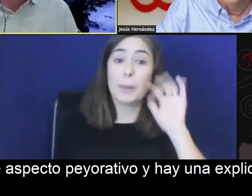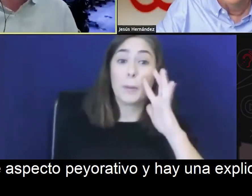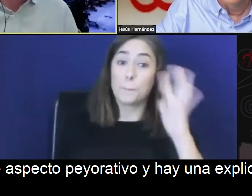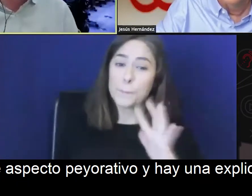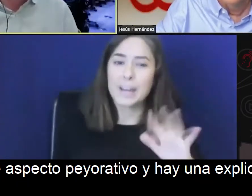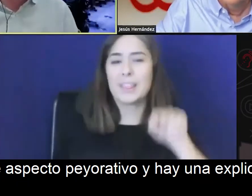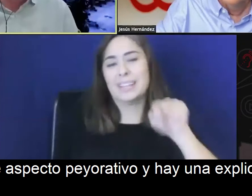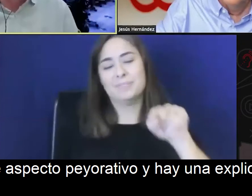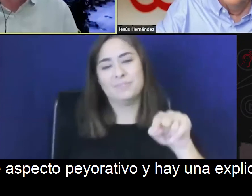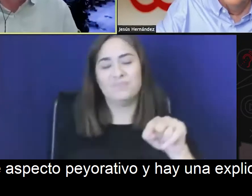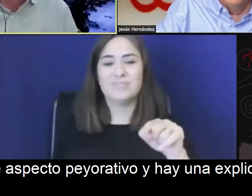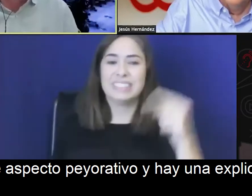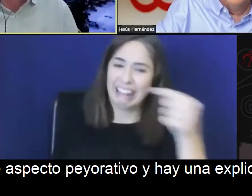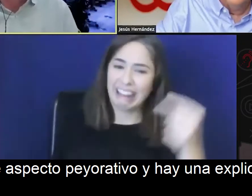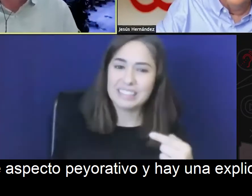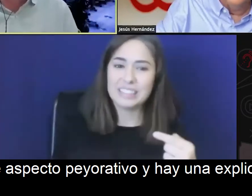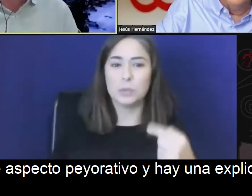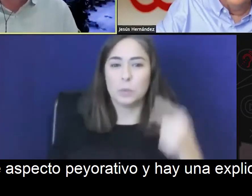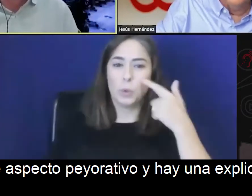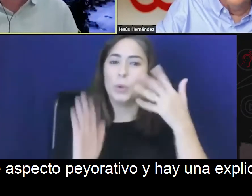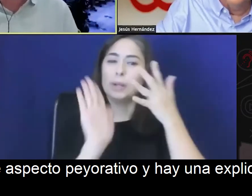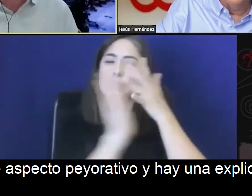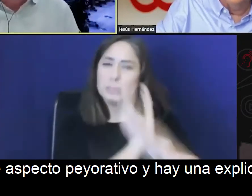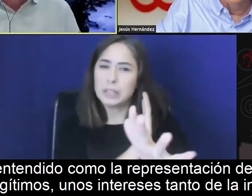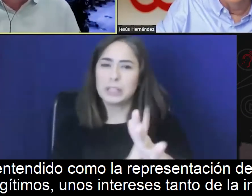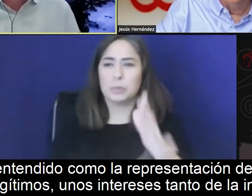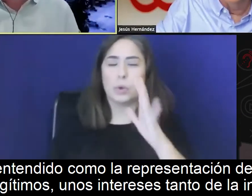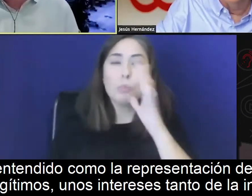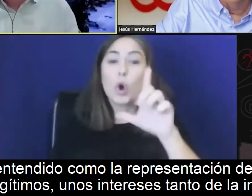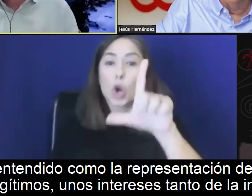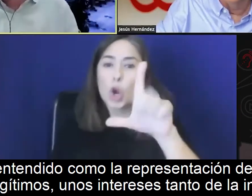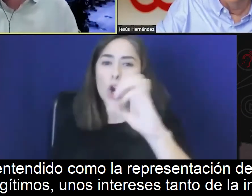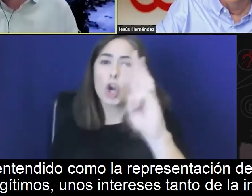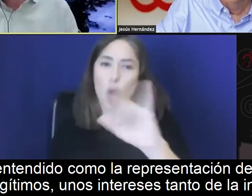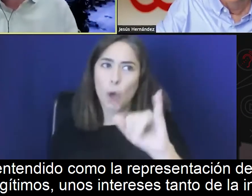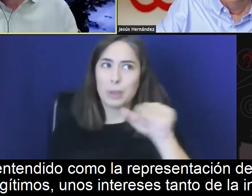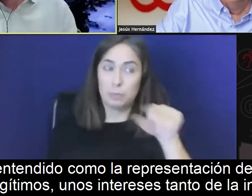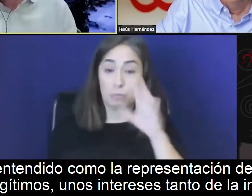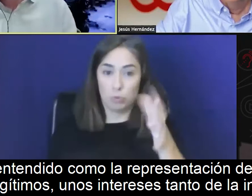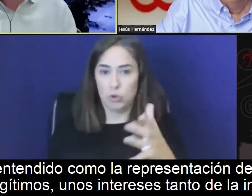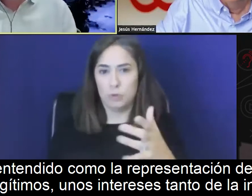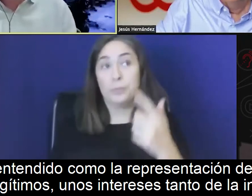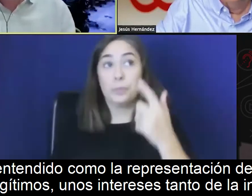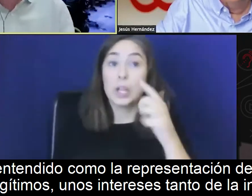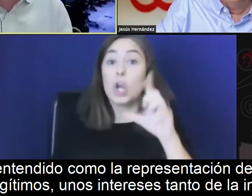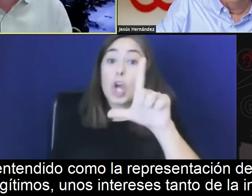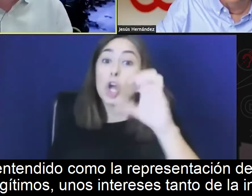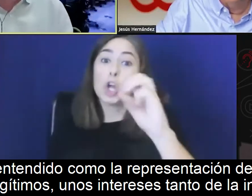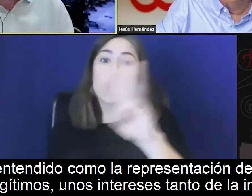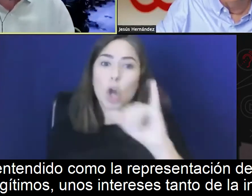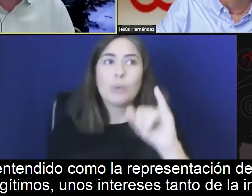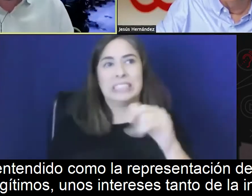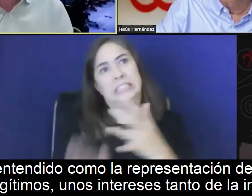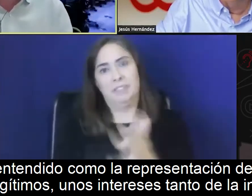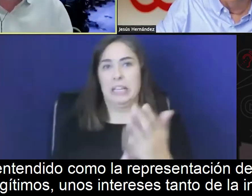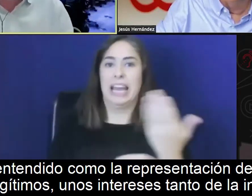peyorativo y hay una explicación por la que tiene este aspecto peyorativo el lobby. El lobby entendido como la representación de unos